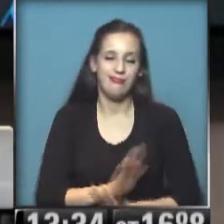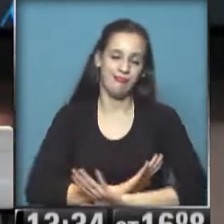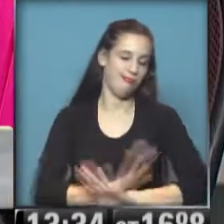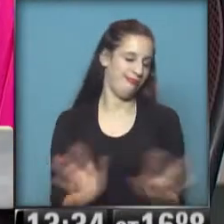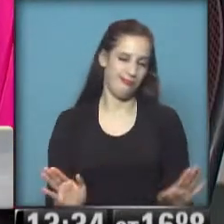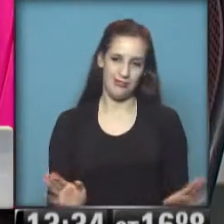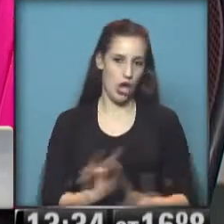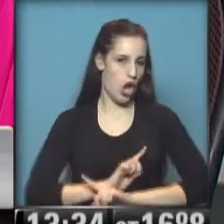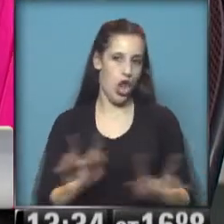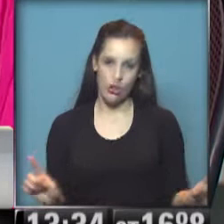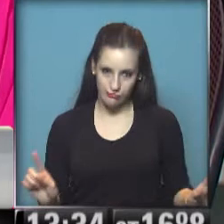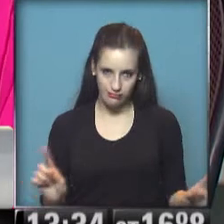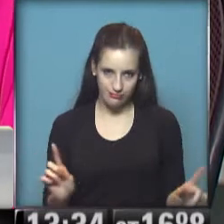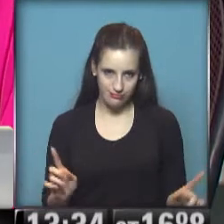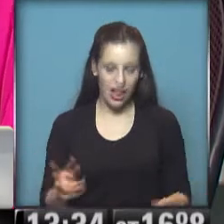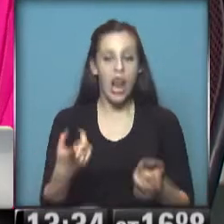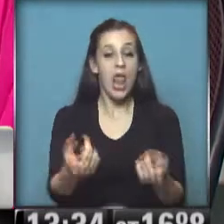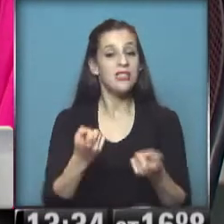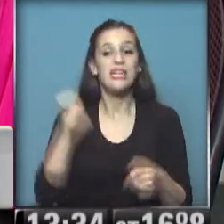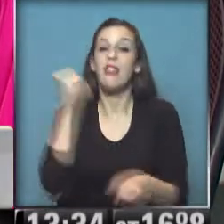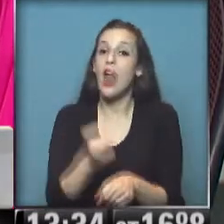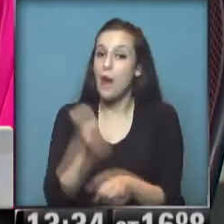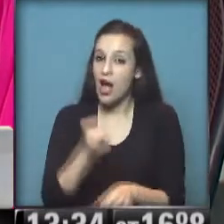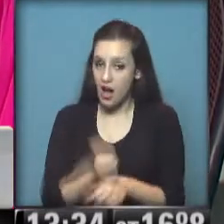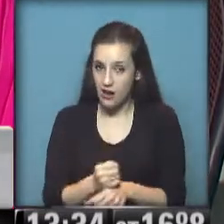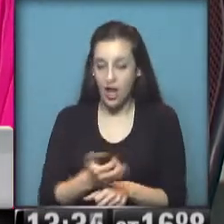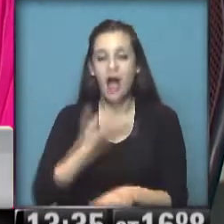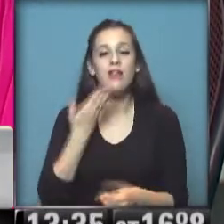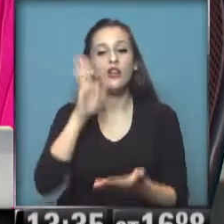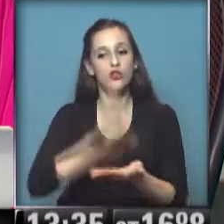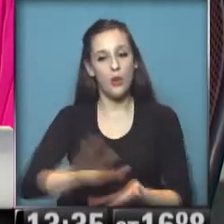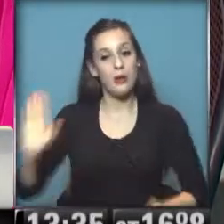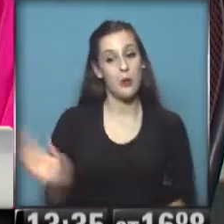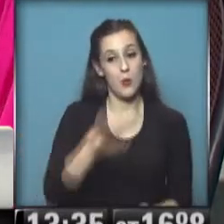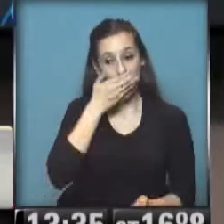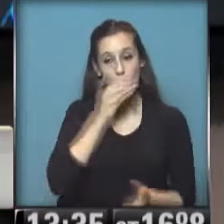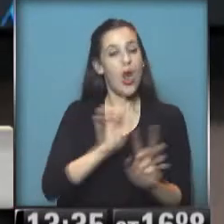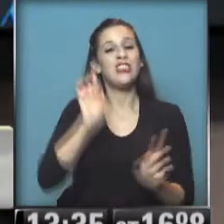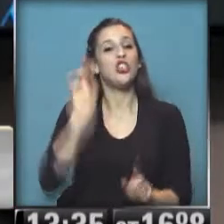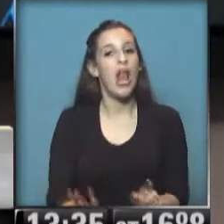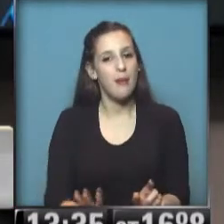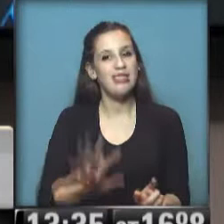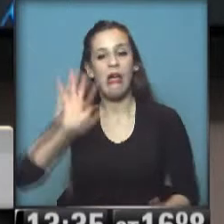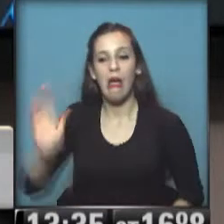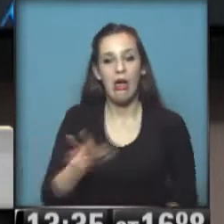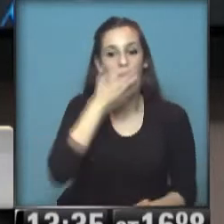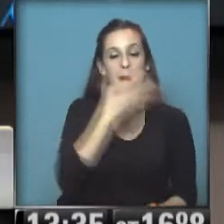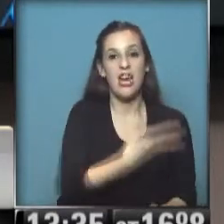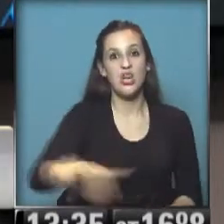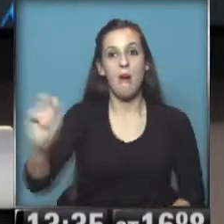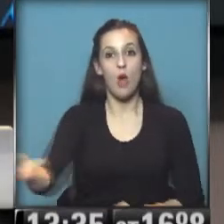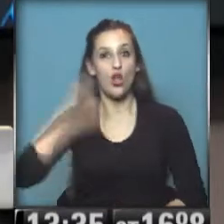necesitan acciones se necesitan acciones cuando hablamos de trata no hablamos únicamente de explotación sexual no lo que hace muy poquitas horas se ha detectado